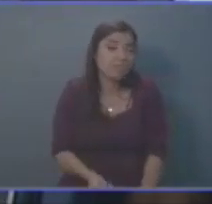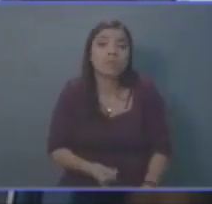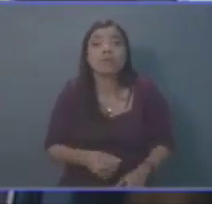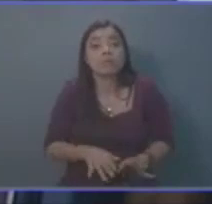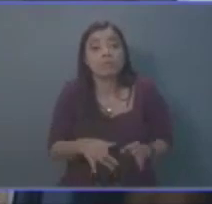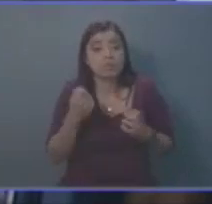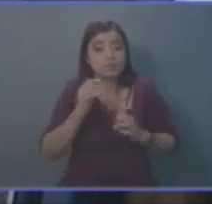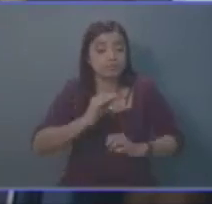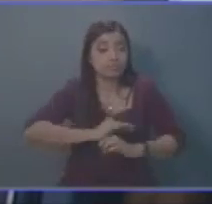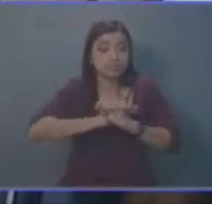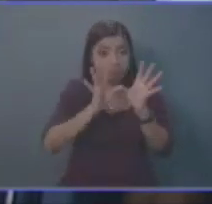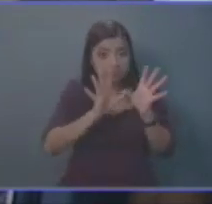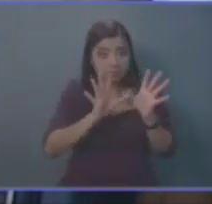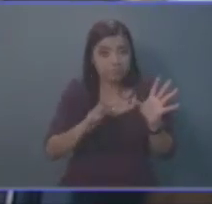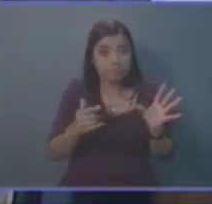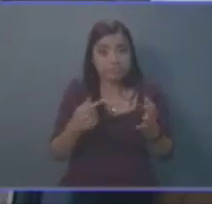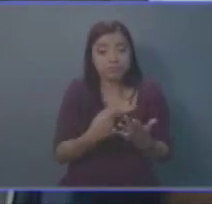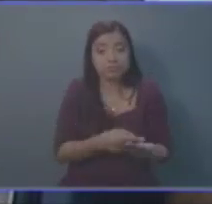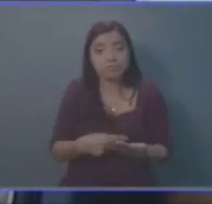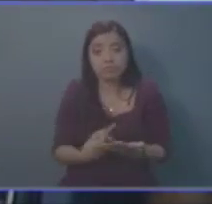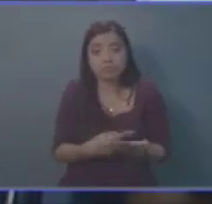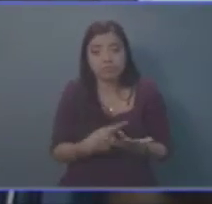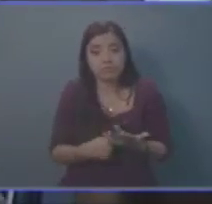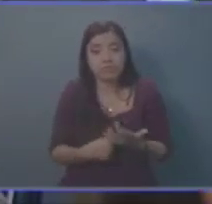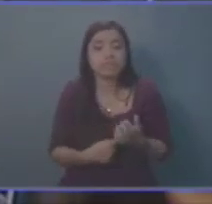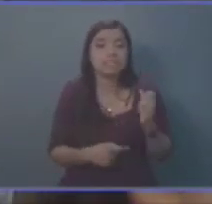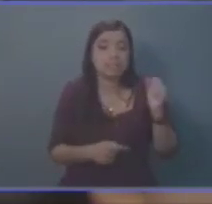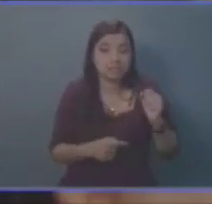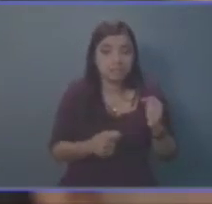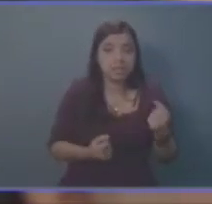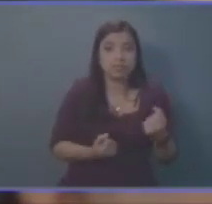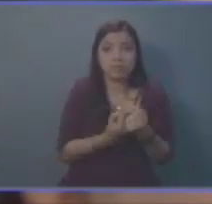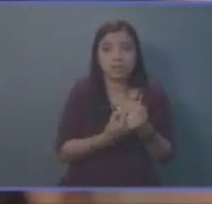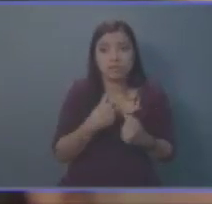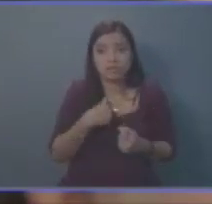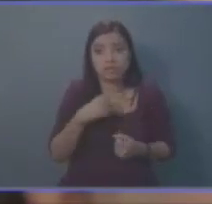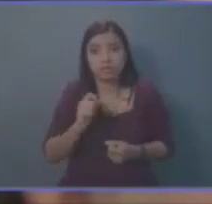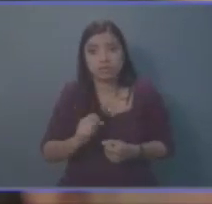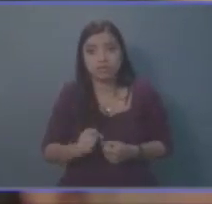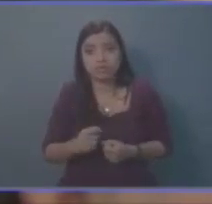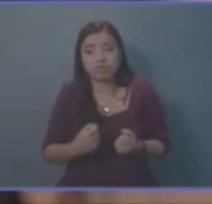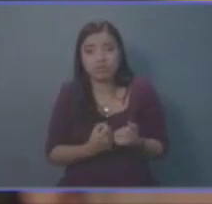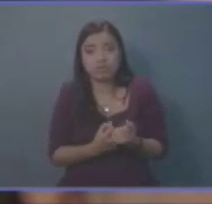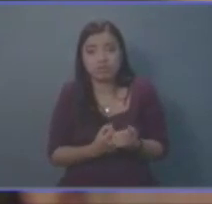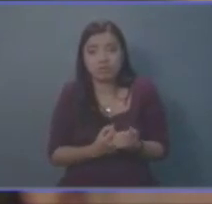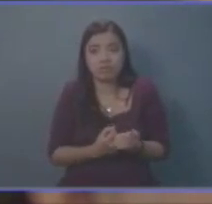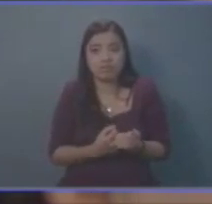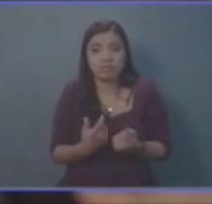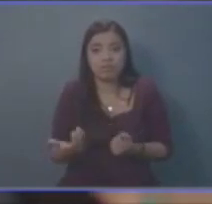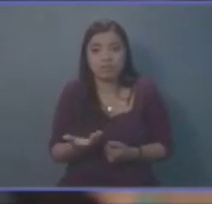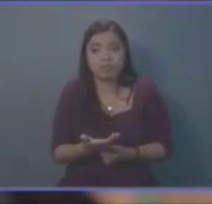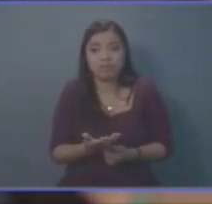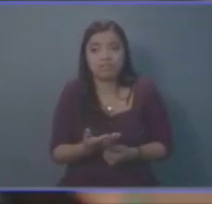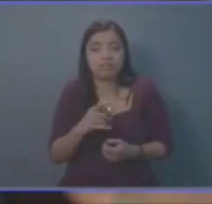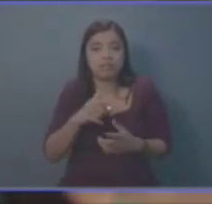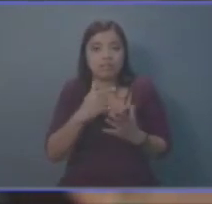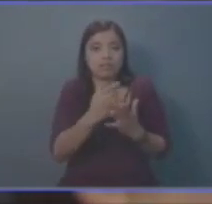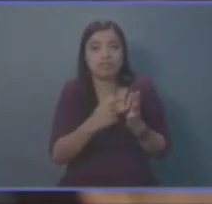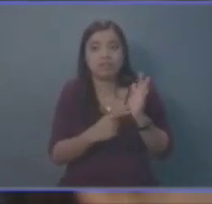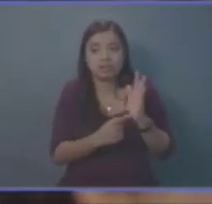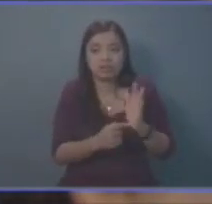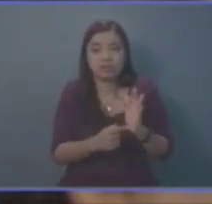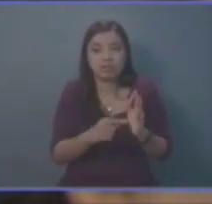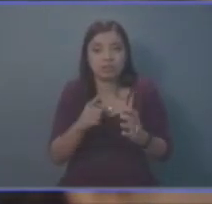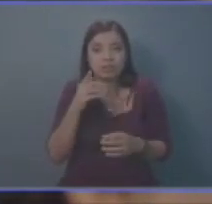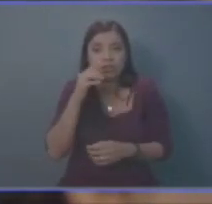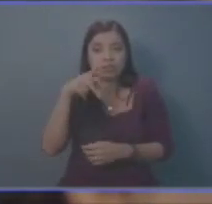quede claro eso, porque surgió ahí el debate sobre si no apoyaba yo el tema de género. La lista de candidatas a procuradores